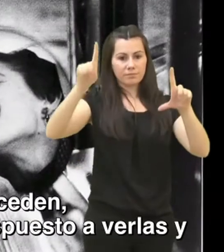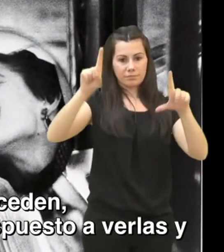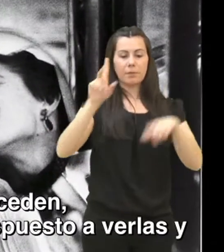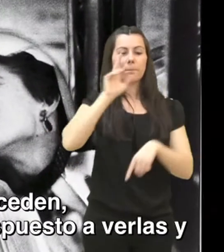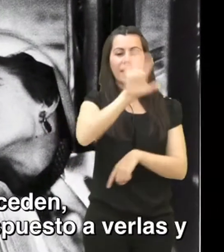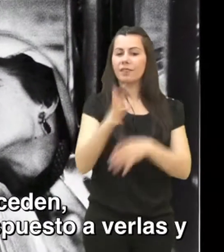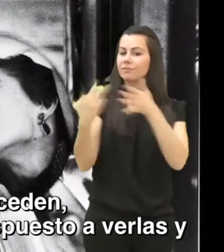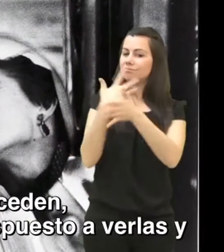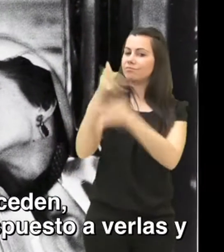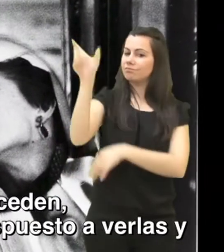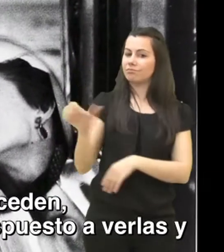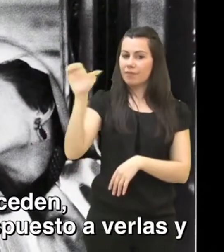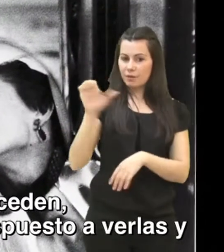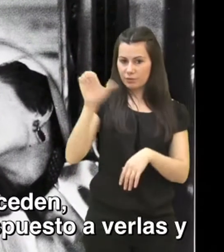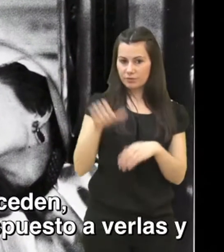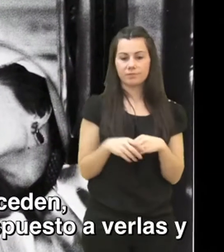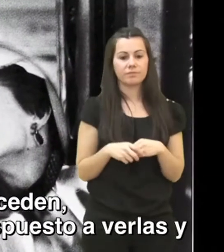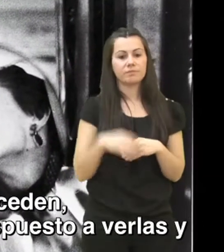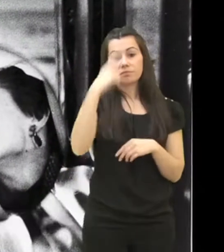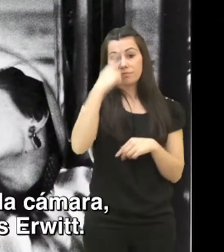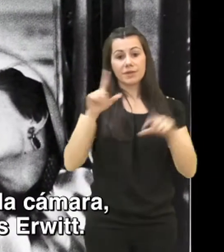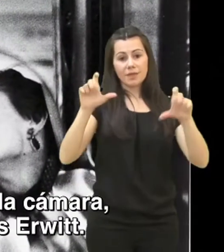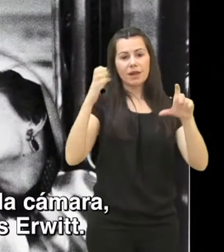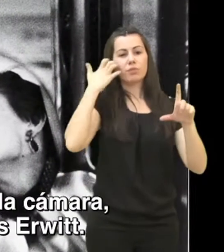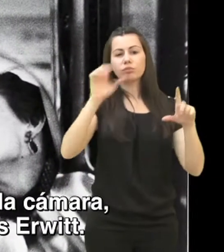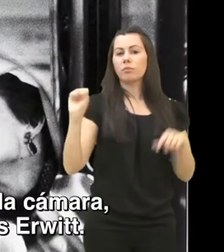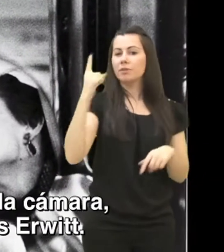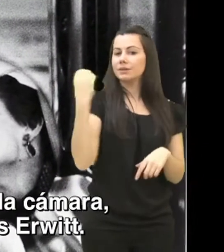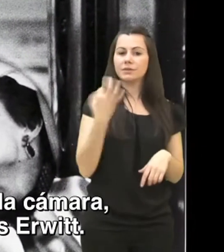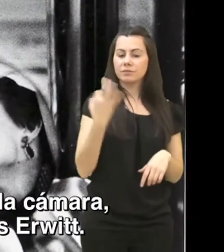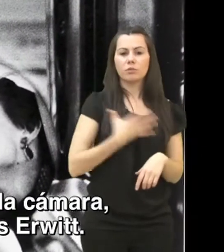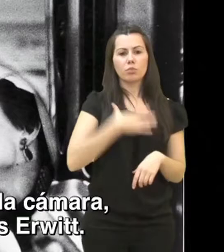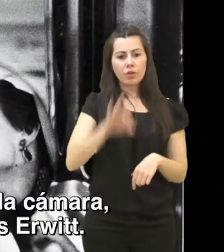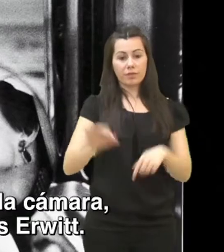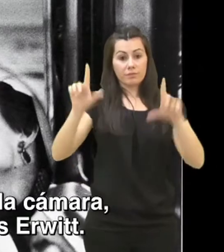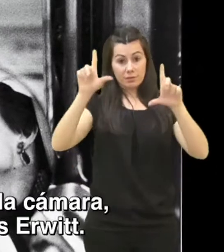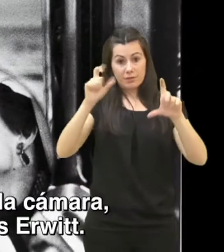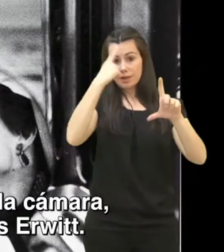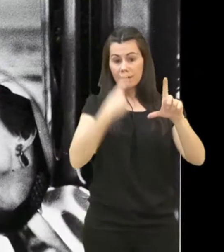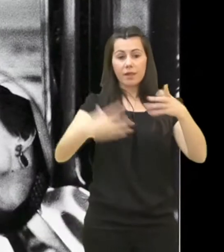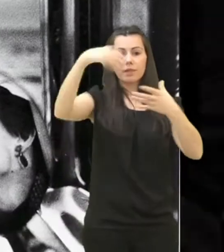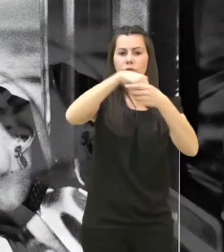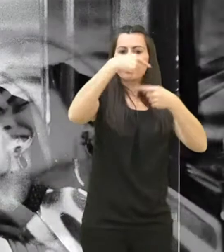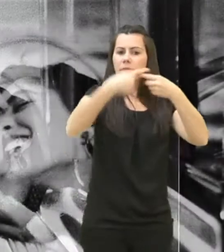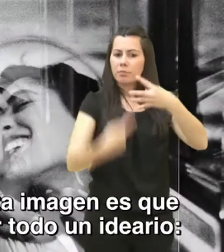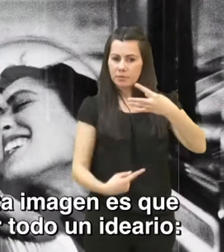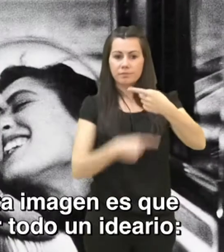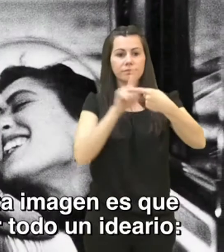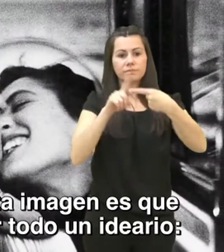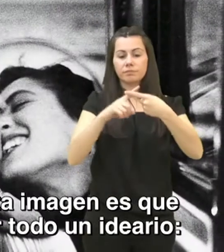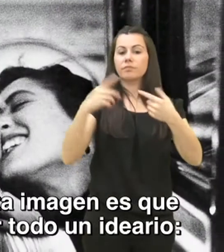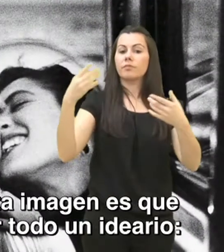cosas suceden, pero es preciso estar dispuesto a verlas y a recogerlas con la cámara, parece decirnos Erwitt.